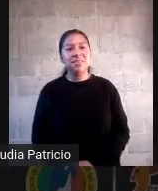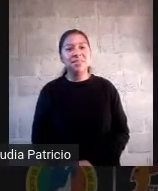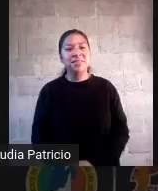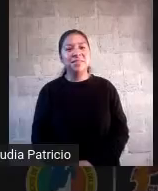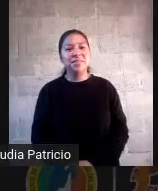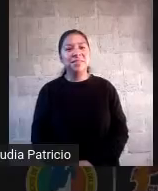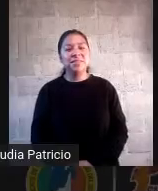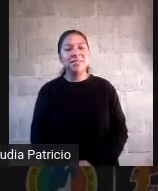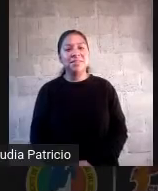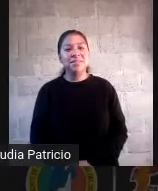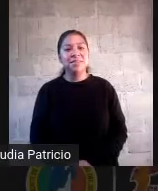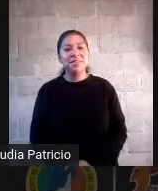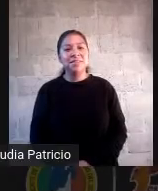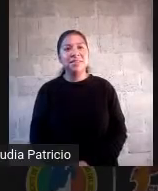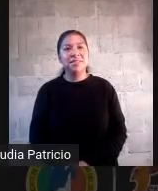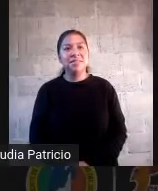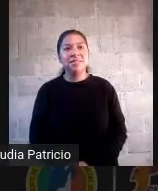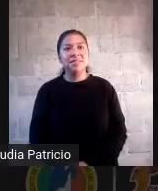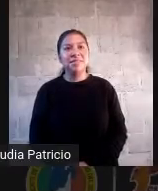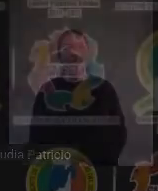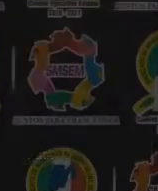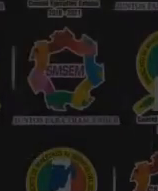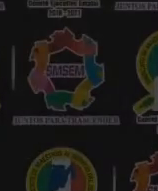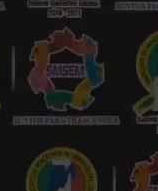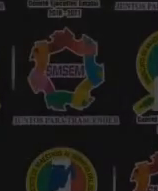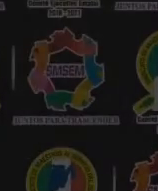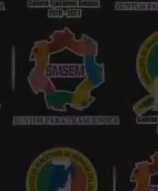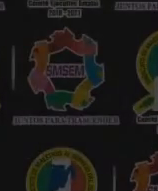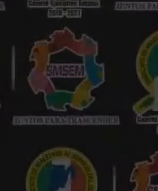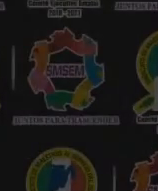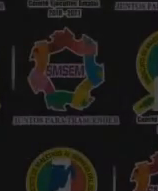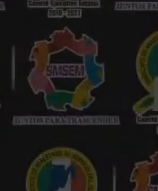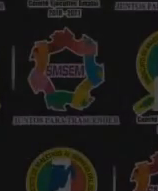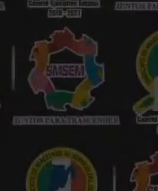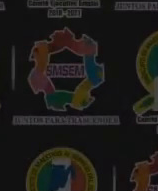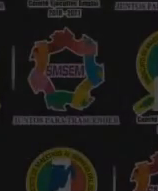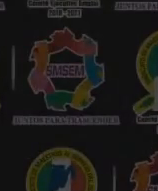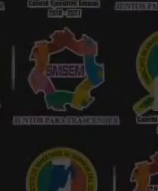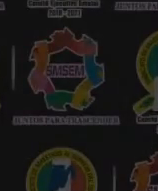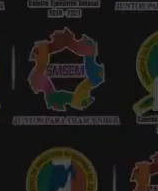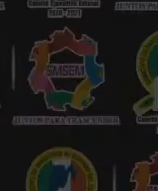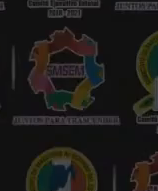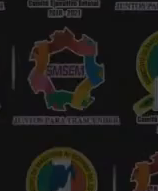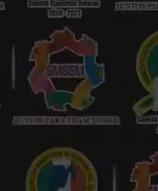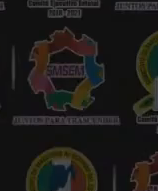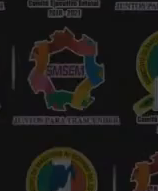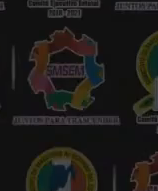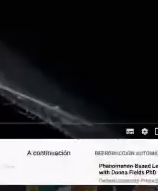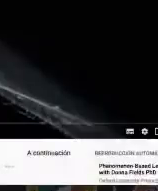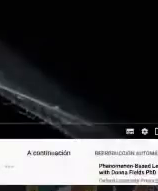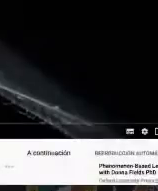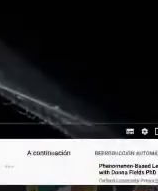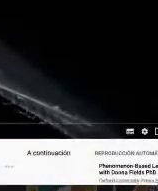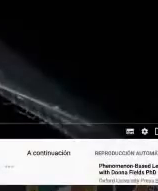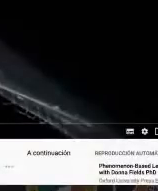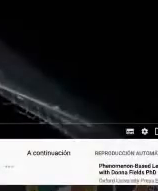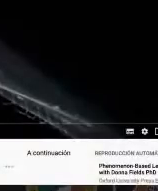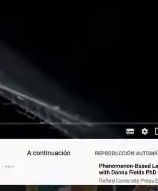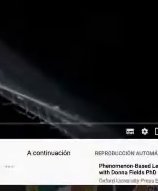spinning its way